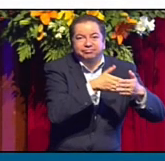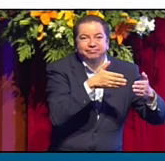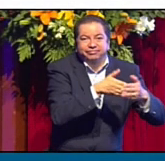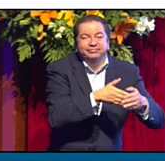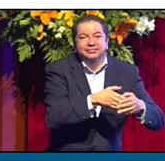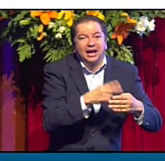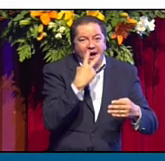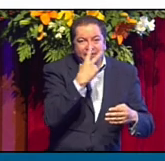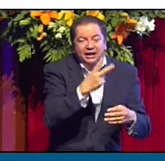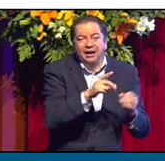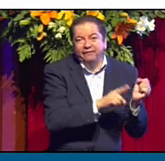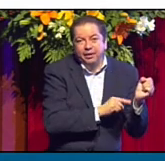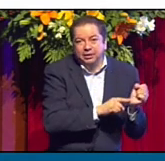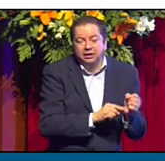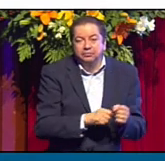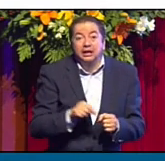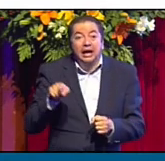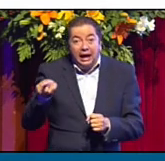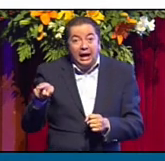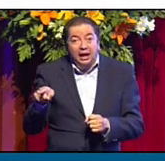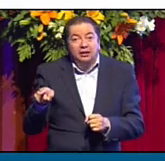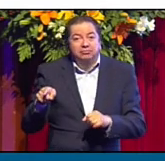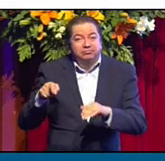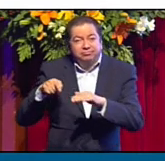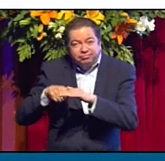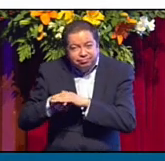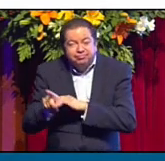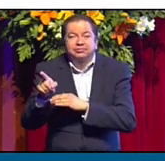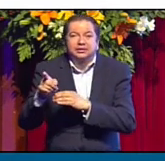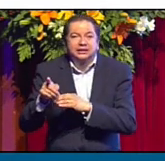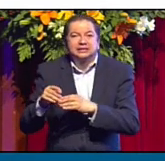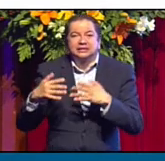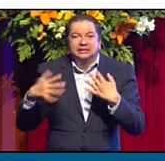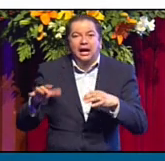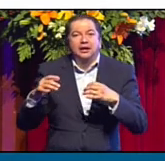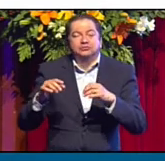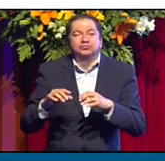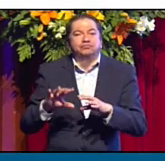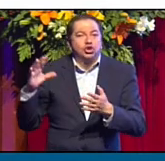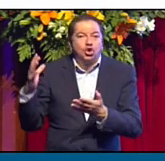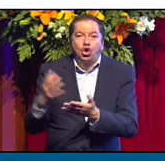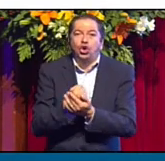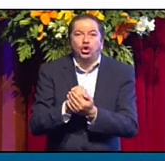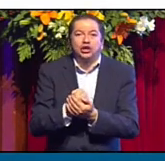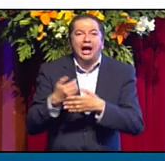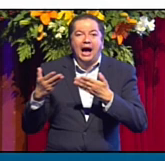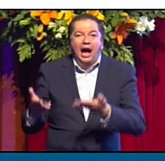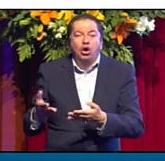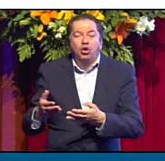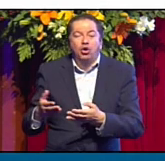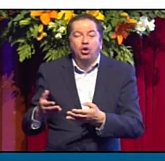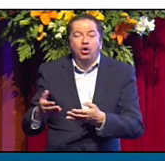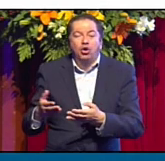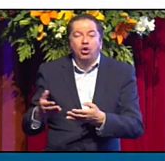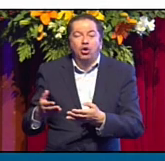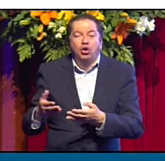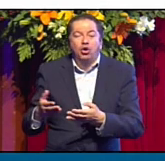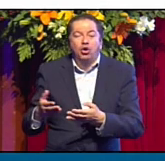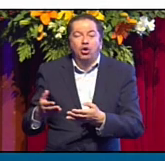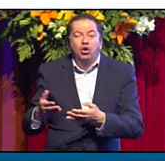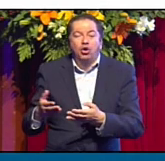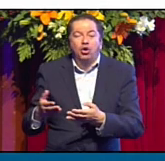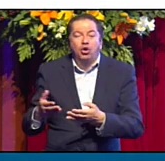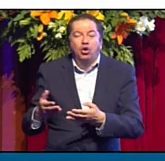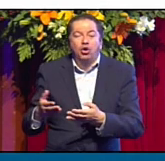Y él salió adelante. Hoy día no es Juan el estudiante. Hoy día es Juan el trabajador social. Y por eso